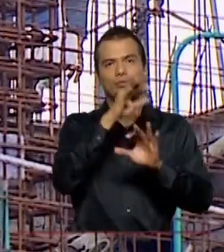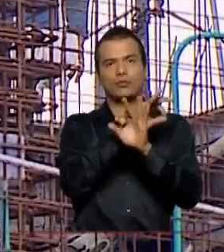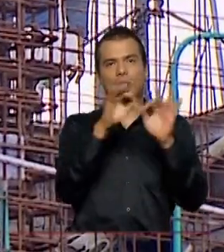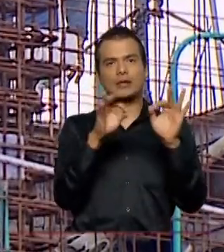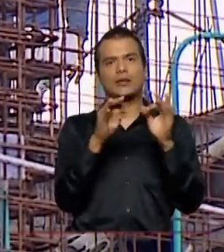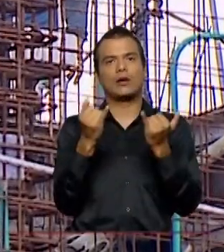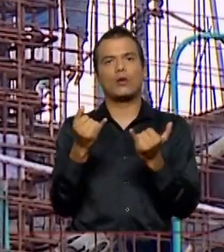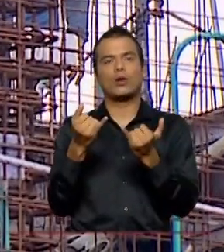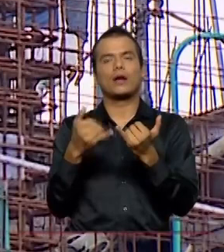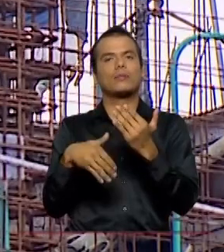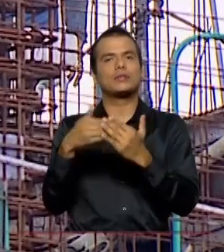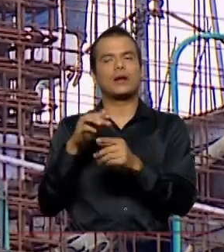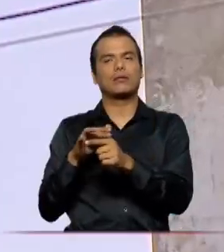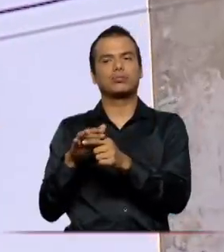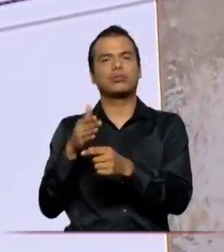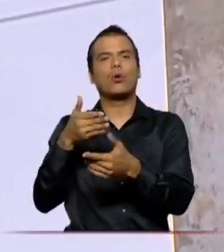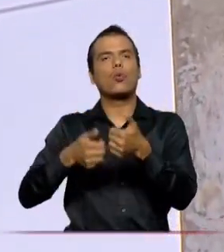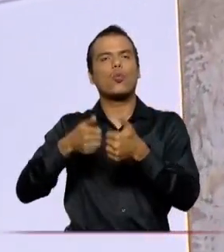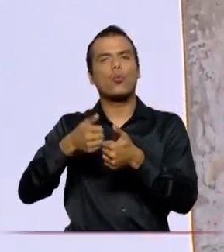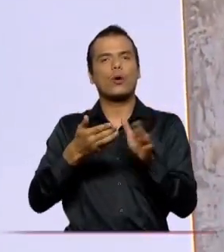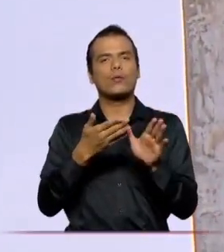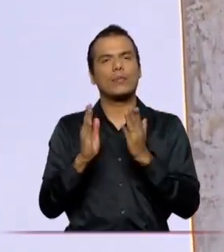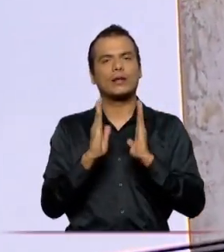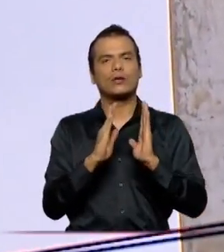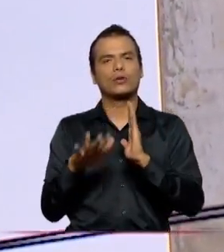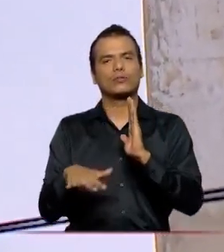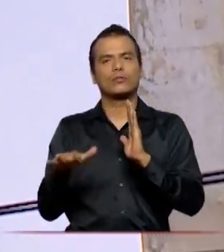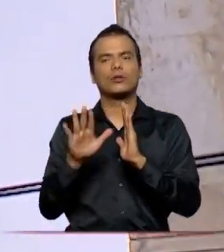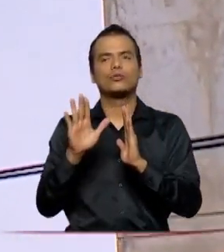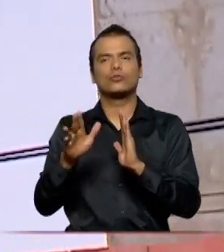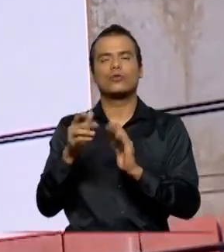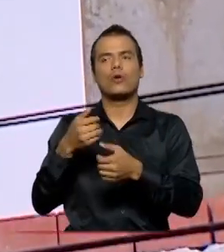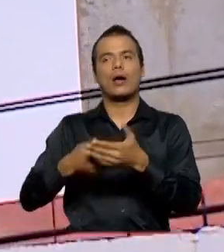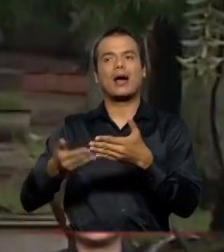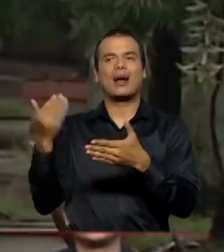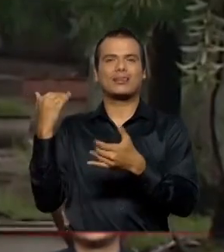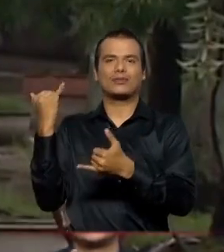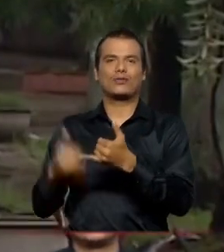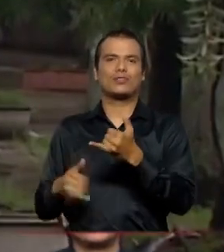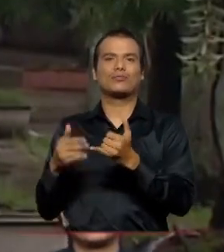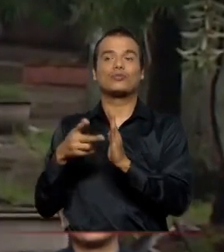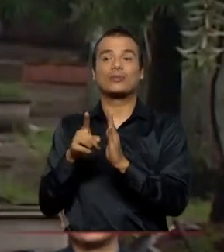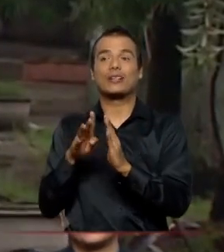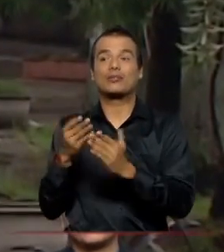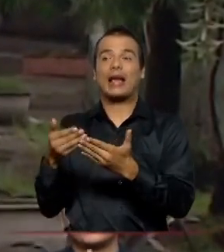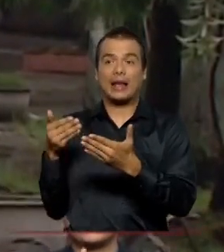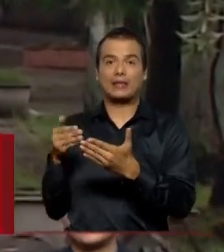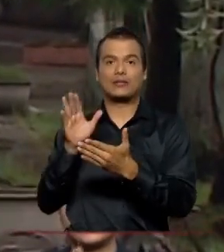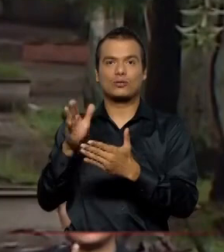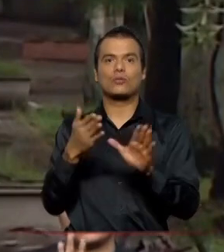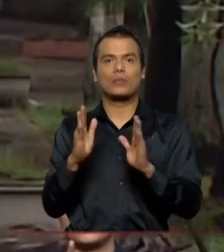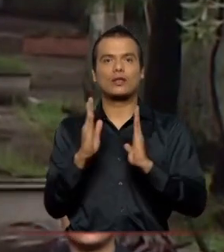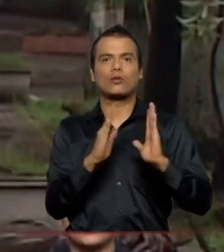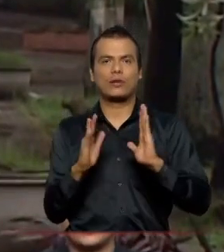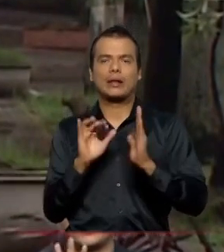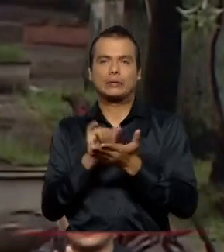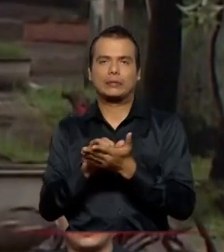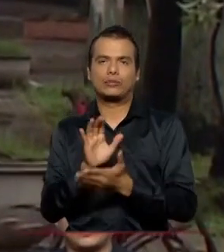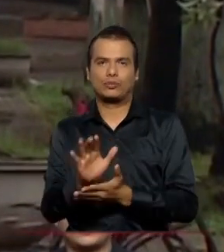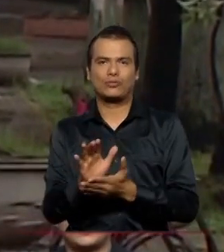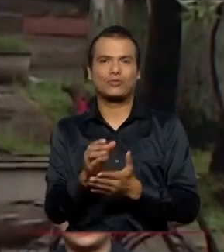anterior. Nosotros teníamos vigente el 0373 de 2014, pero ese modificó